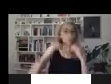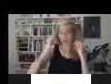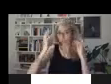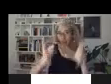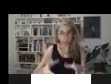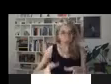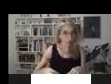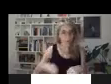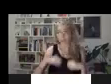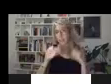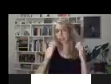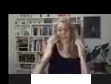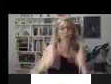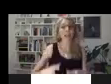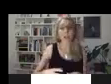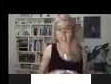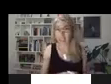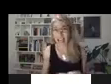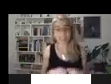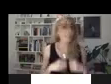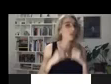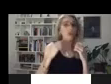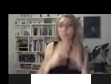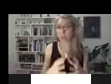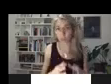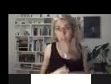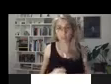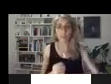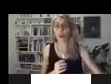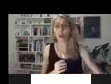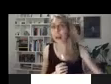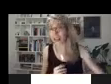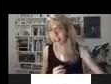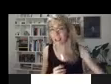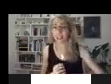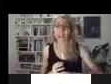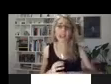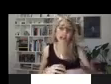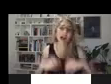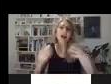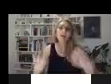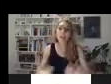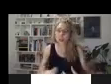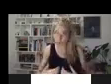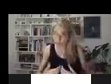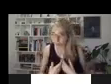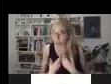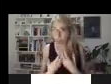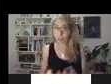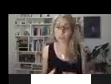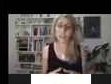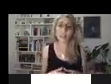red, participan en ferias, van a bienales, son personas informadas, están